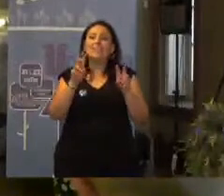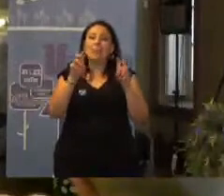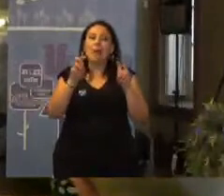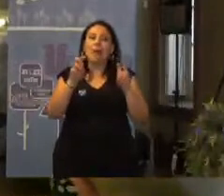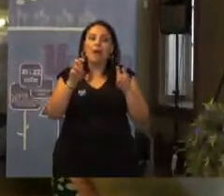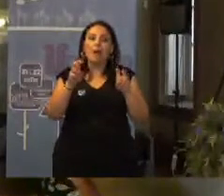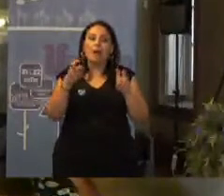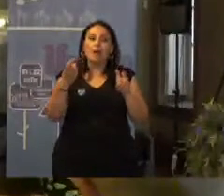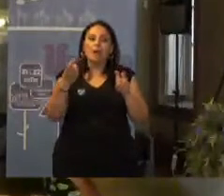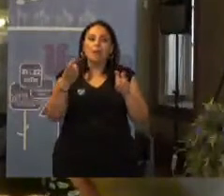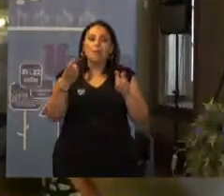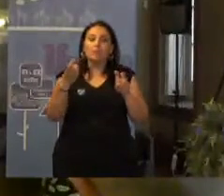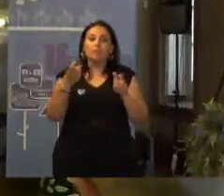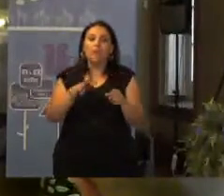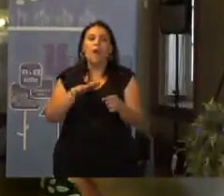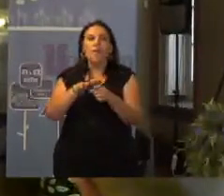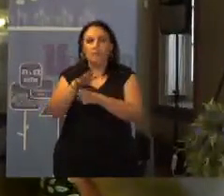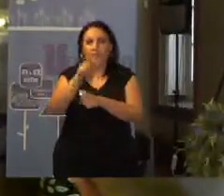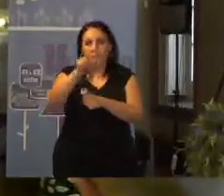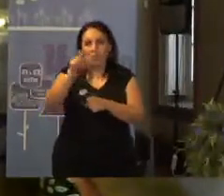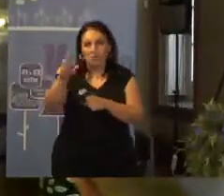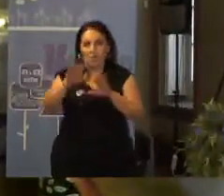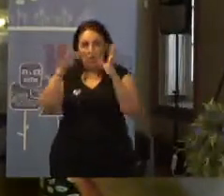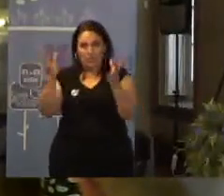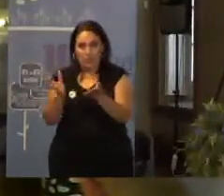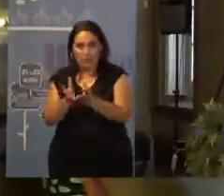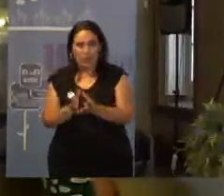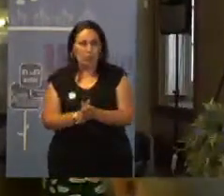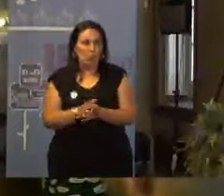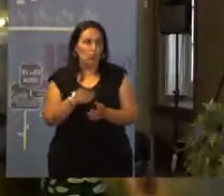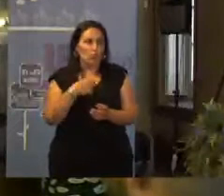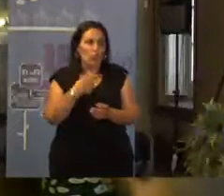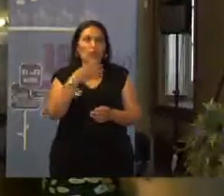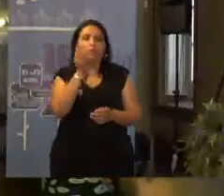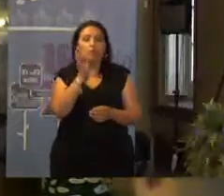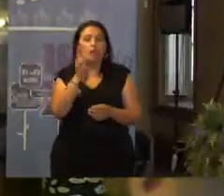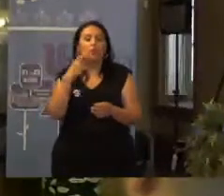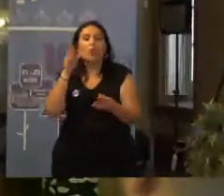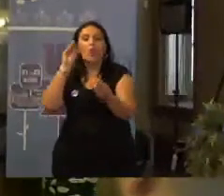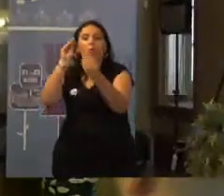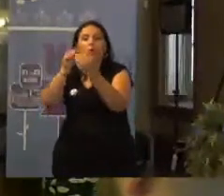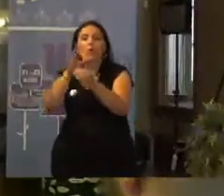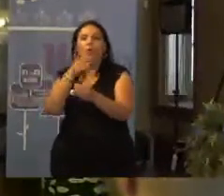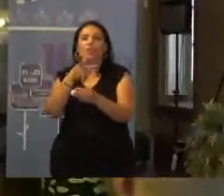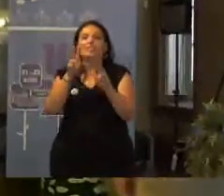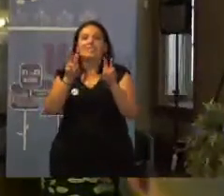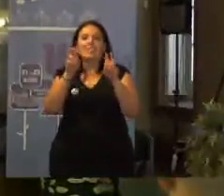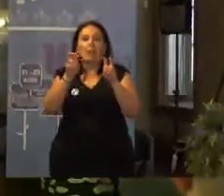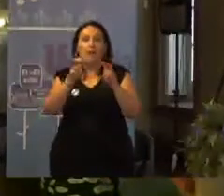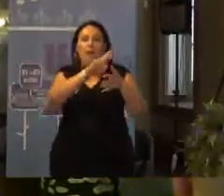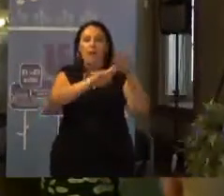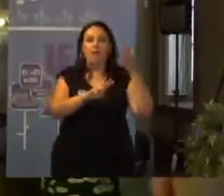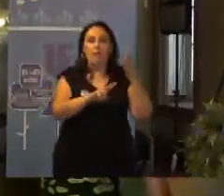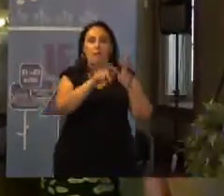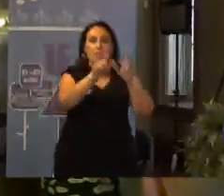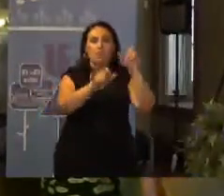co aumento da poboación mundial. Entón, quero dicir que estou de acordo que hai que solucionar a demografía de Galicia, o